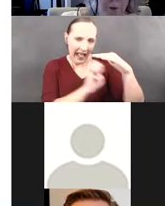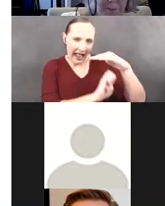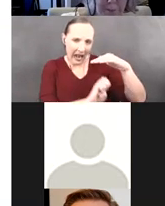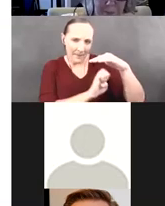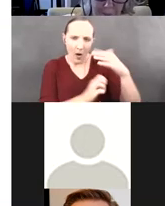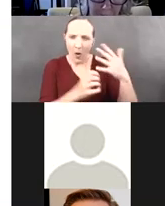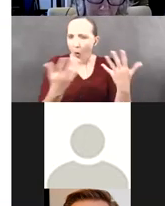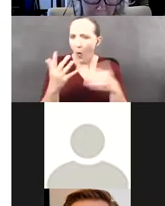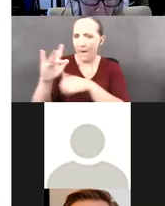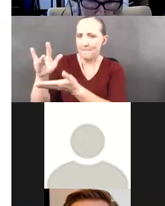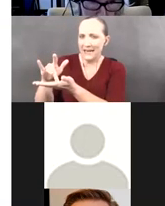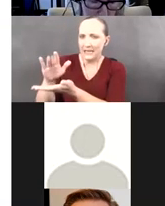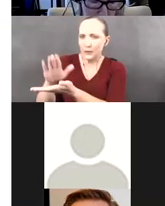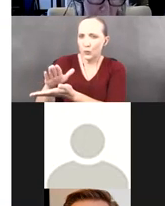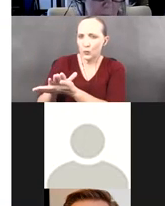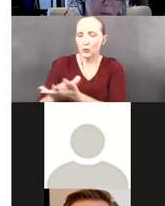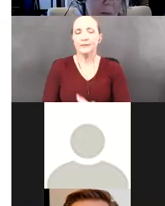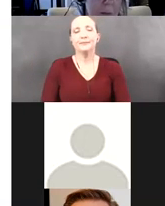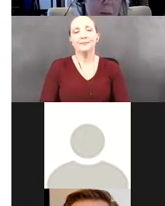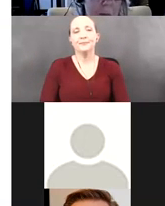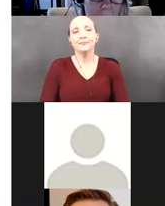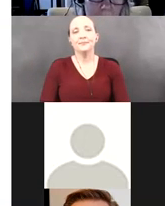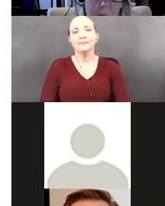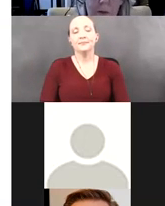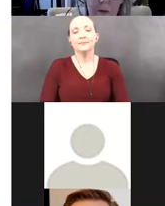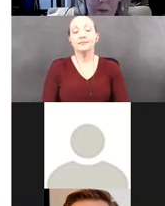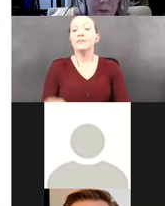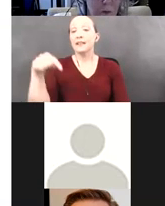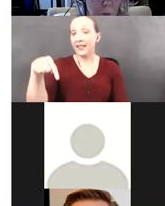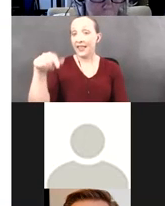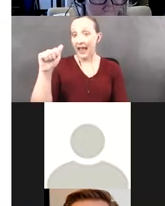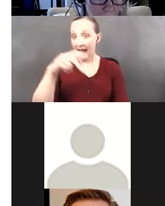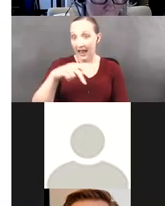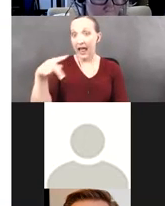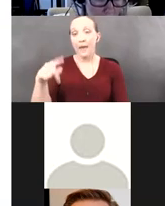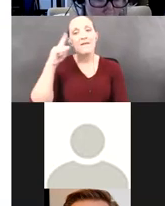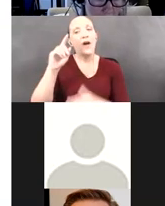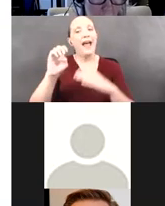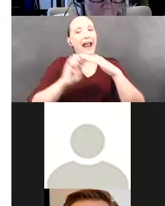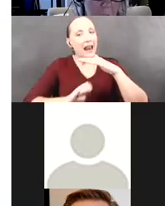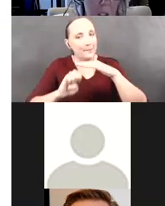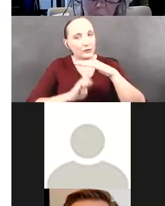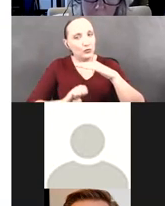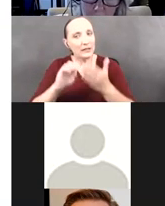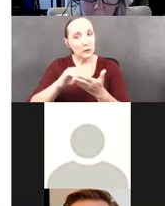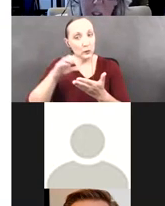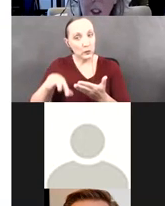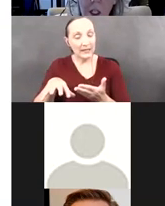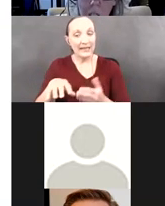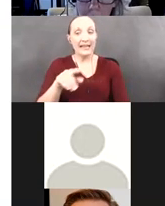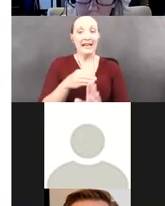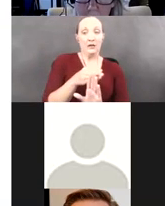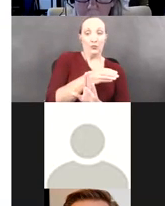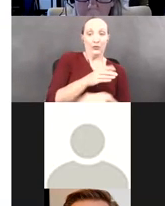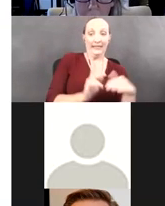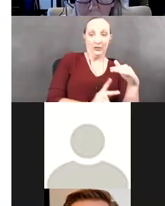school? primaria o secundaria? This app is available for Esta elementary aplicación está students in disponible para grades niños de TK primaria through 6.